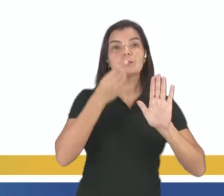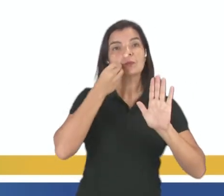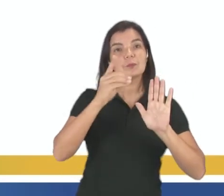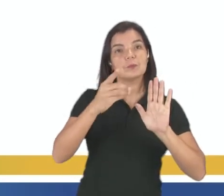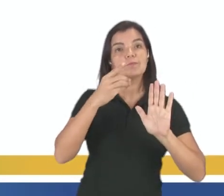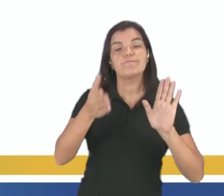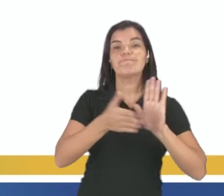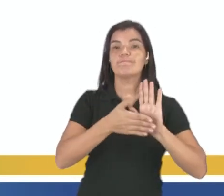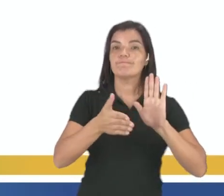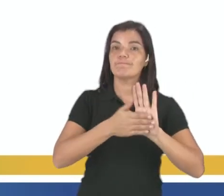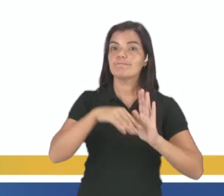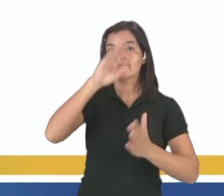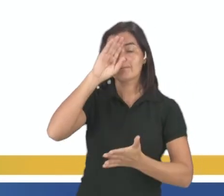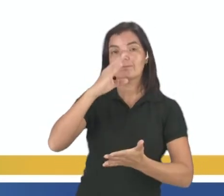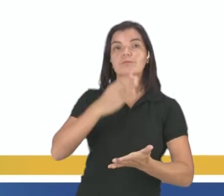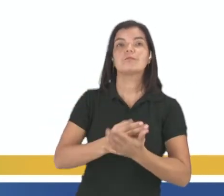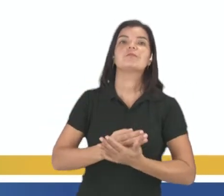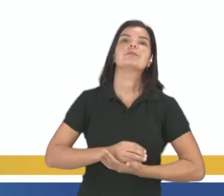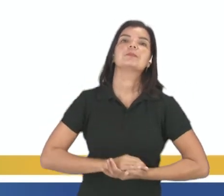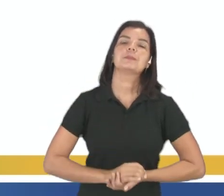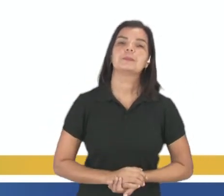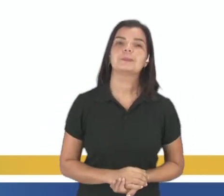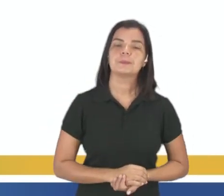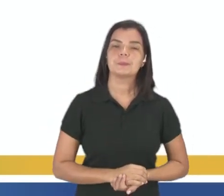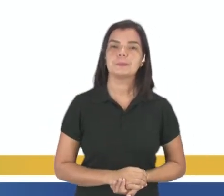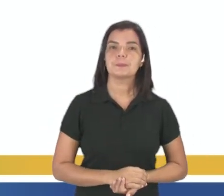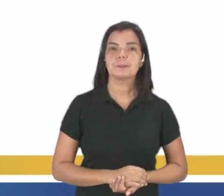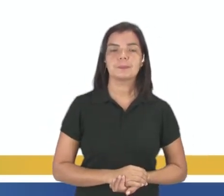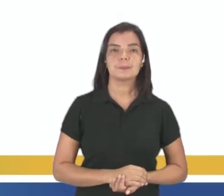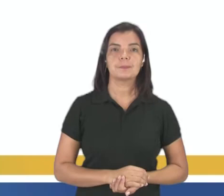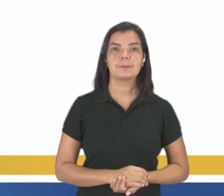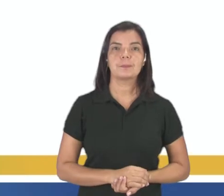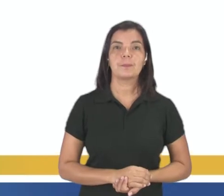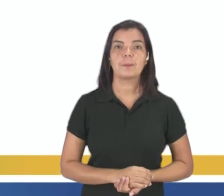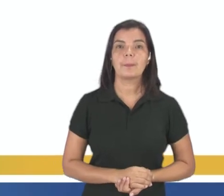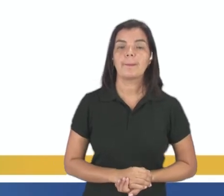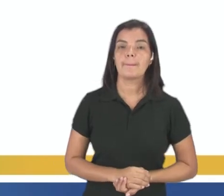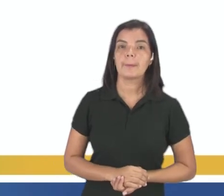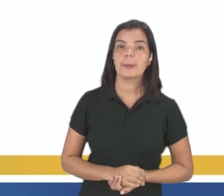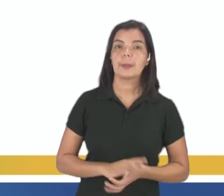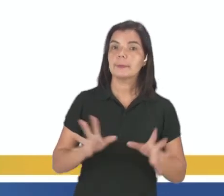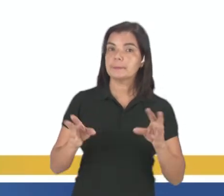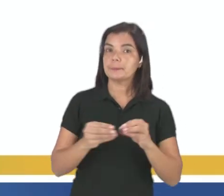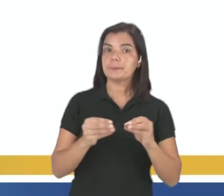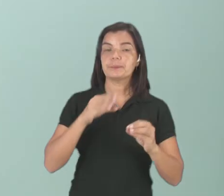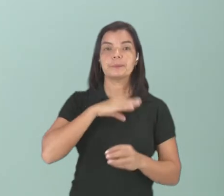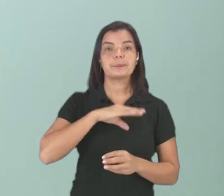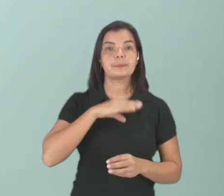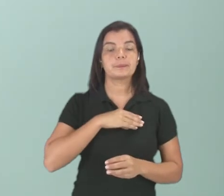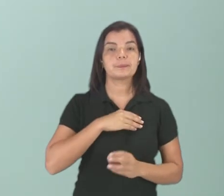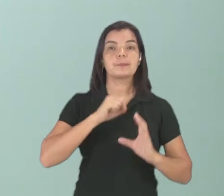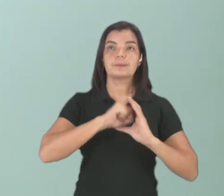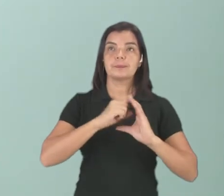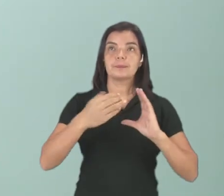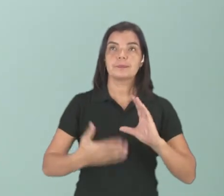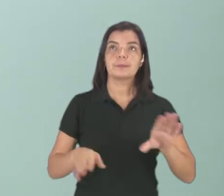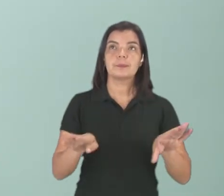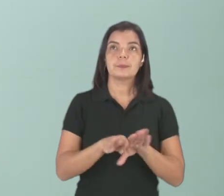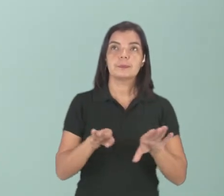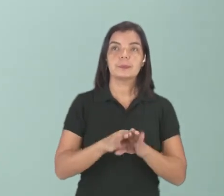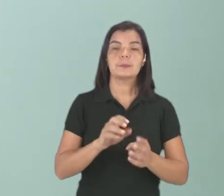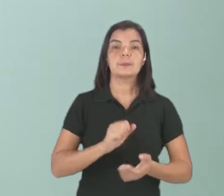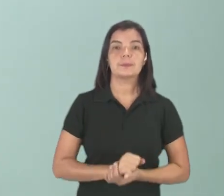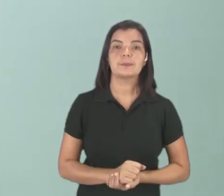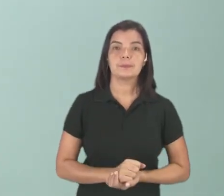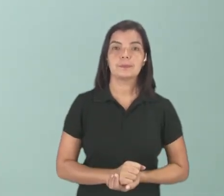que lo hacen mais creíble. Vamos para o português para explicar isso tudo. Então, dentro das características,